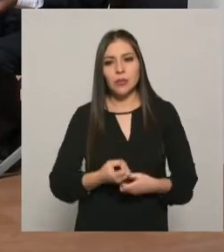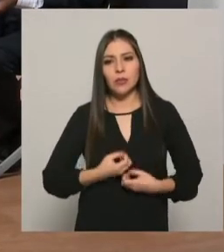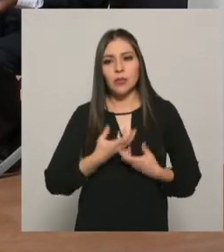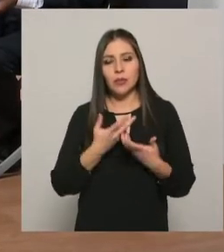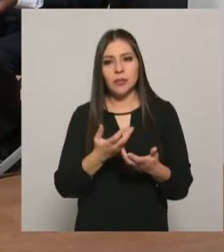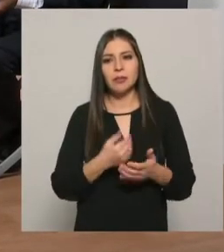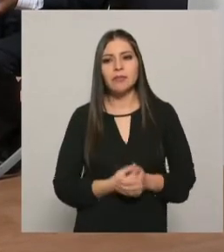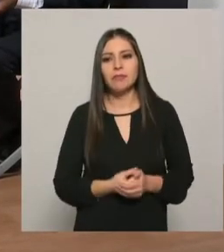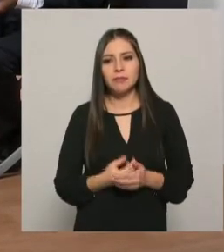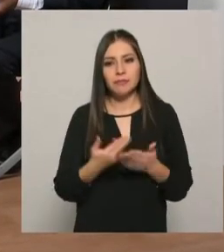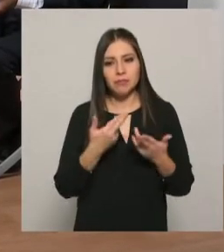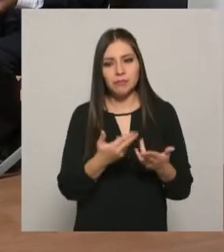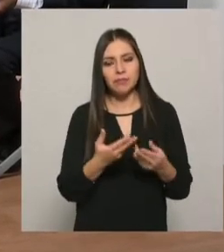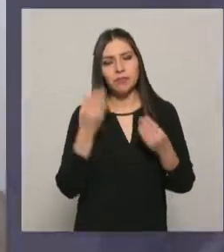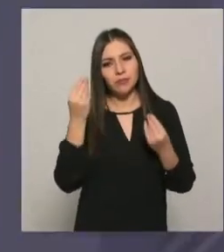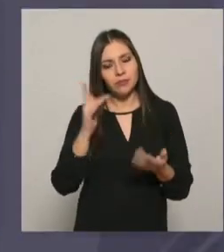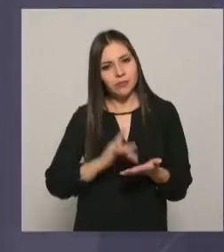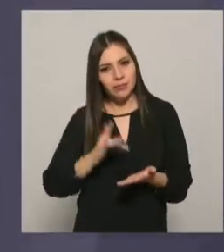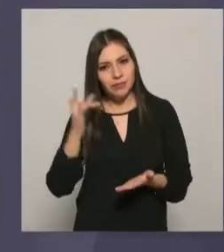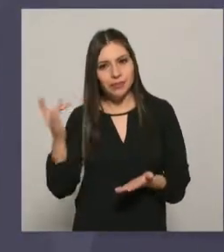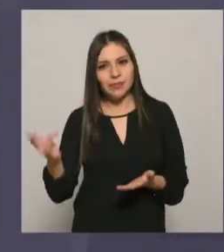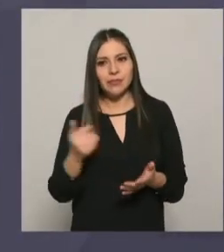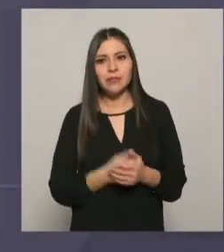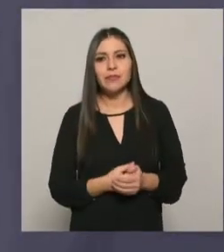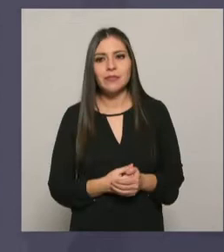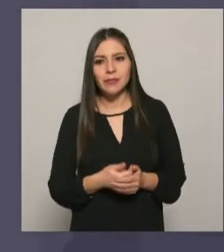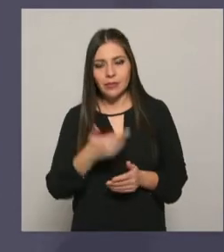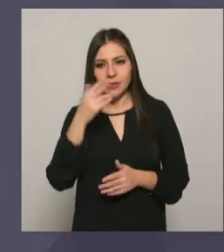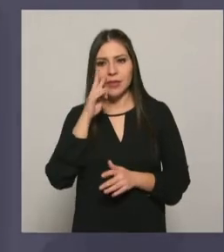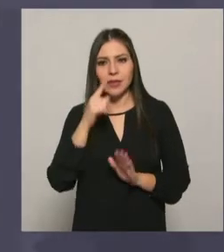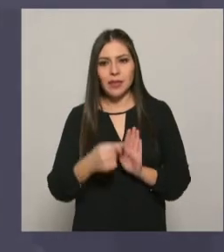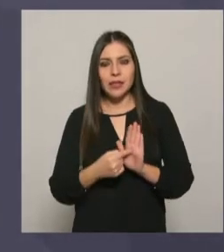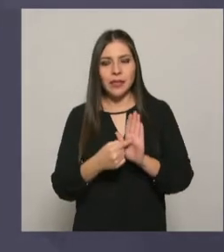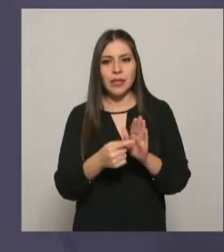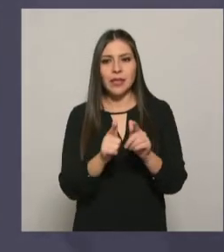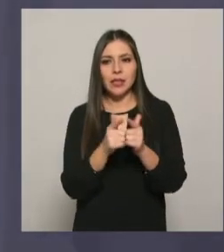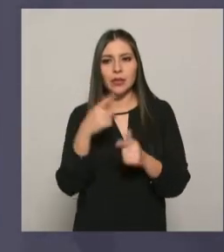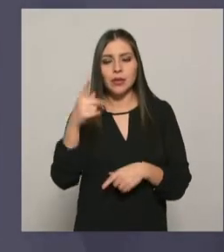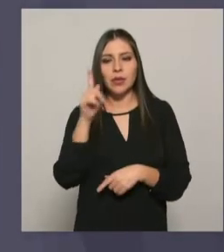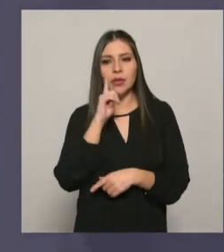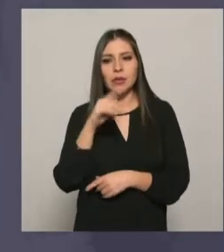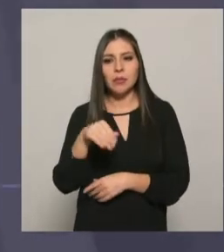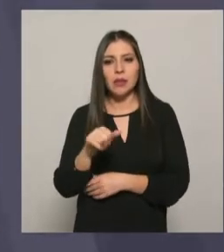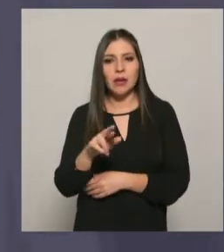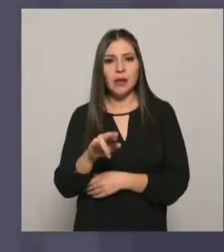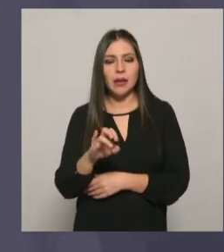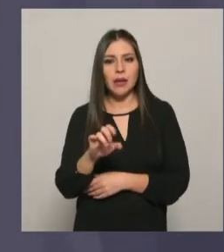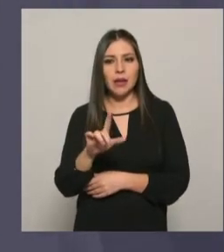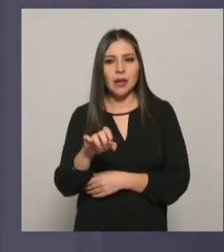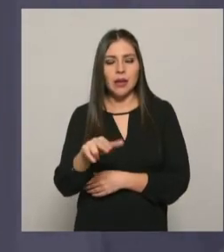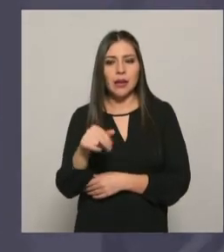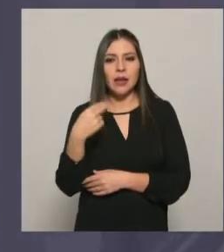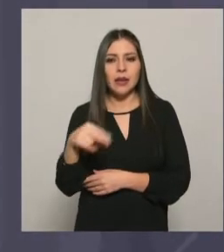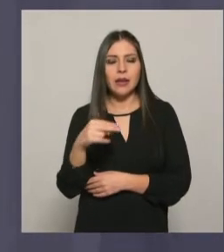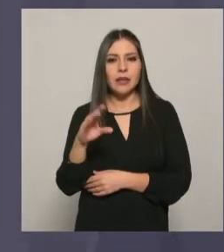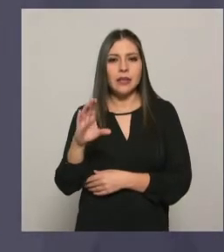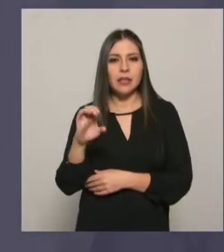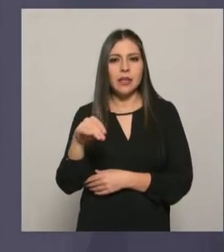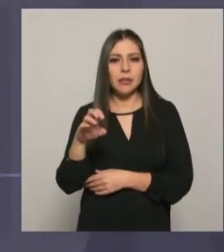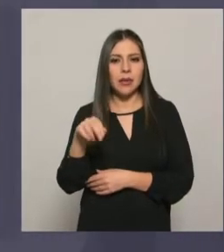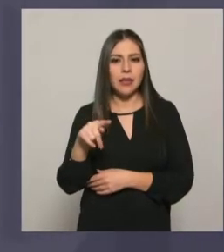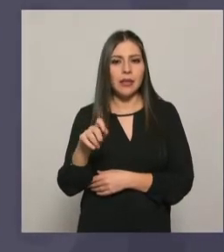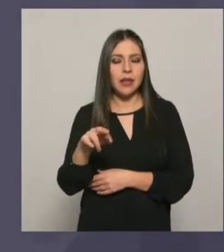Gracias, maestra, gracias. Bueno, ahí tiene, le recuerdo este libro de la maestra María Elena Solórzano, Cementerio Vecinal de San